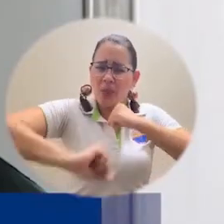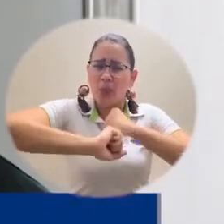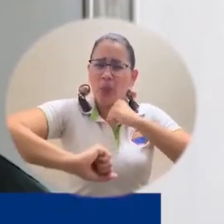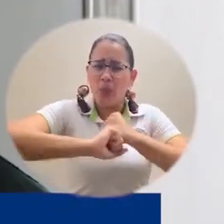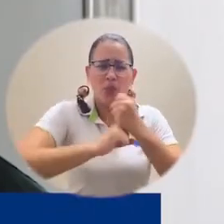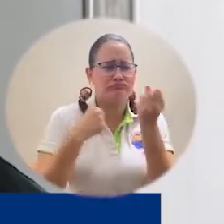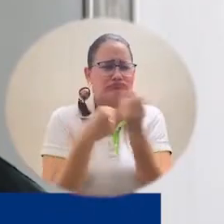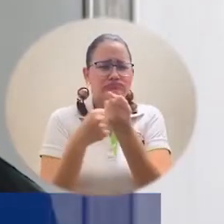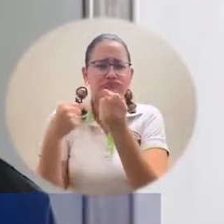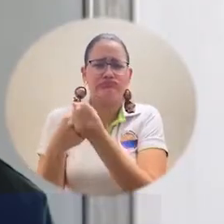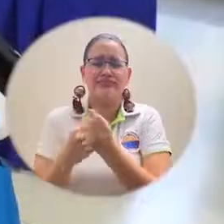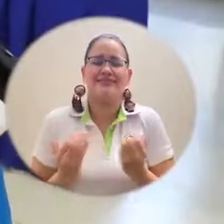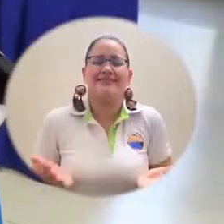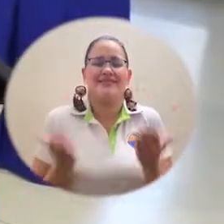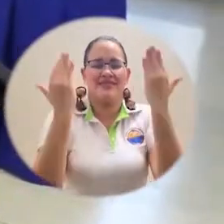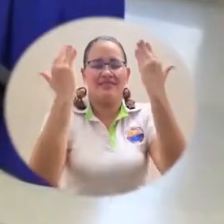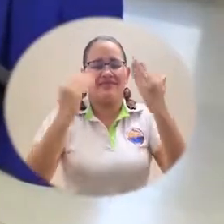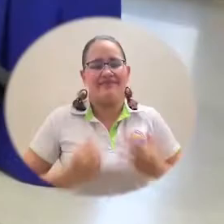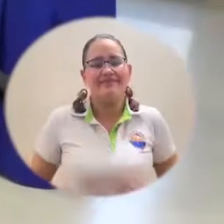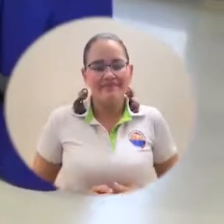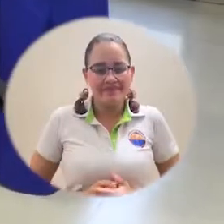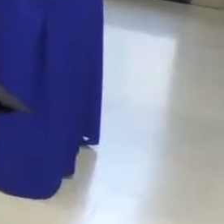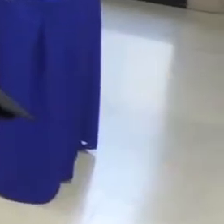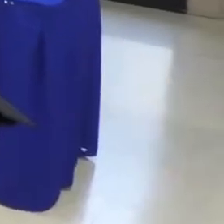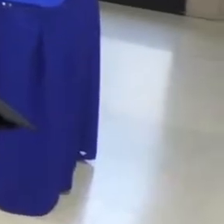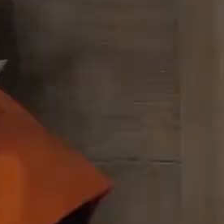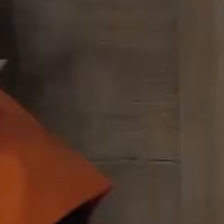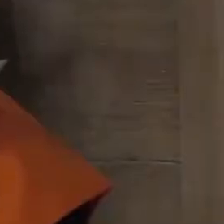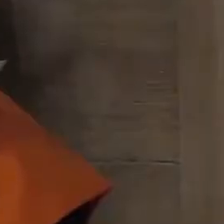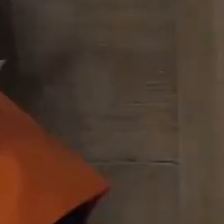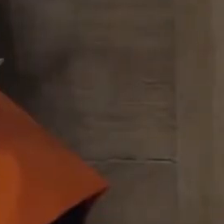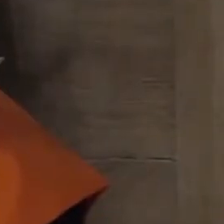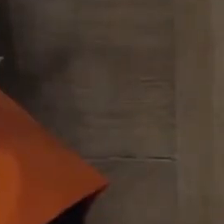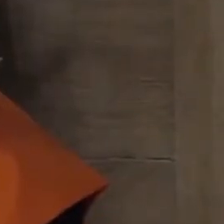movido y ha entregado para que todo esto se lleve a cabo.